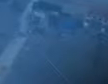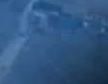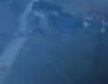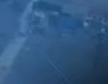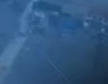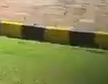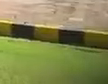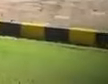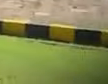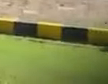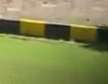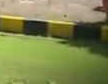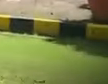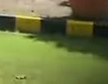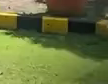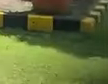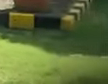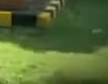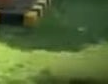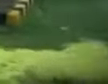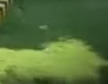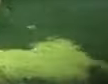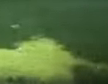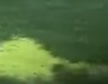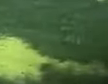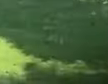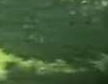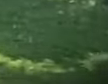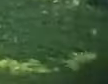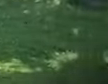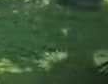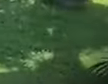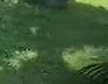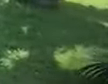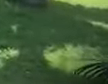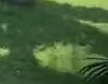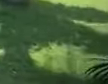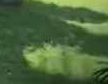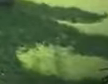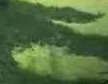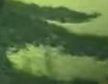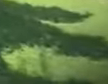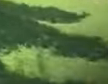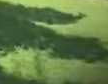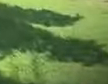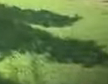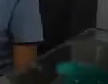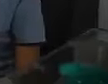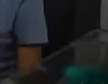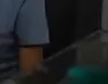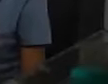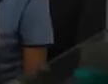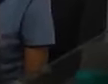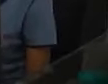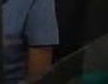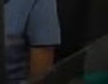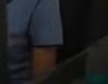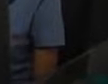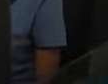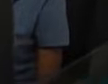el 2022 se atendió en la IPS contratada para el servicio de salud mental 100 usuarios entre los ciclos de